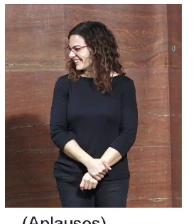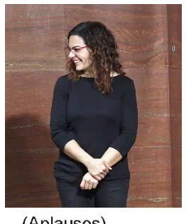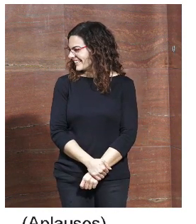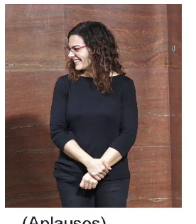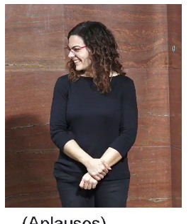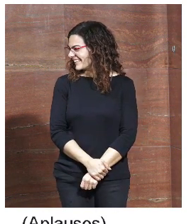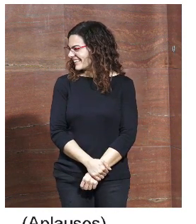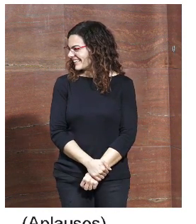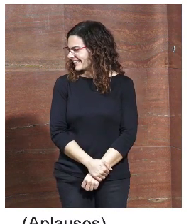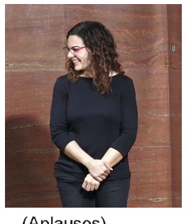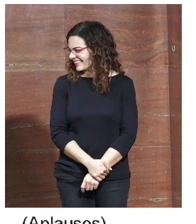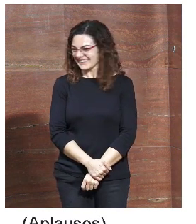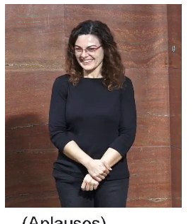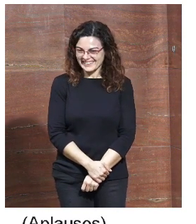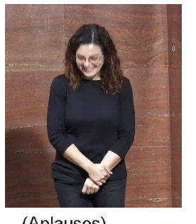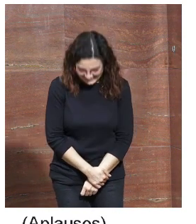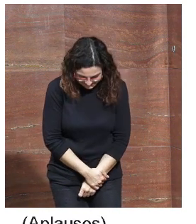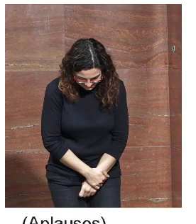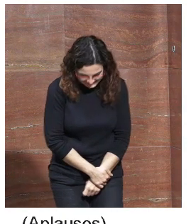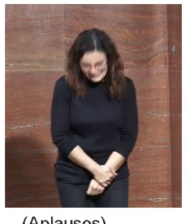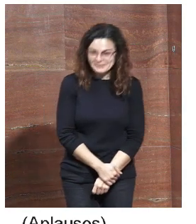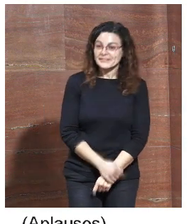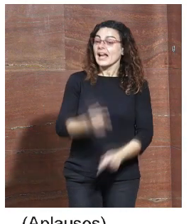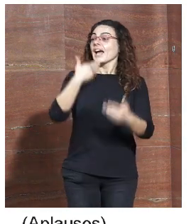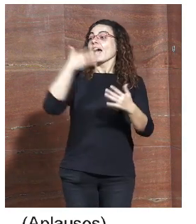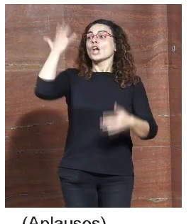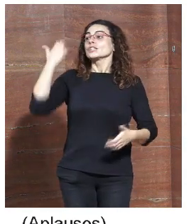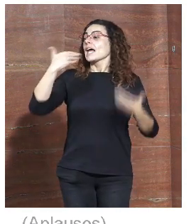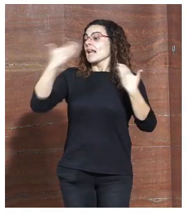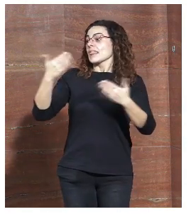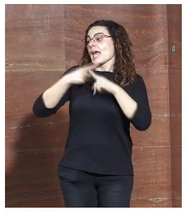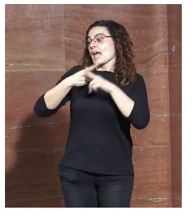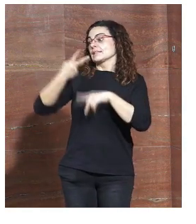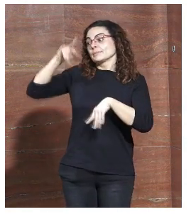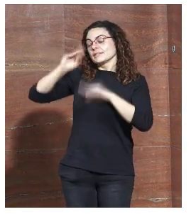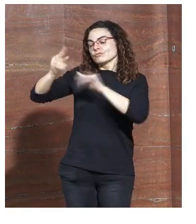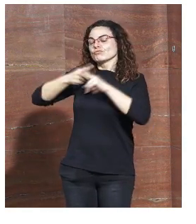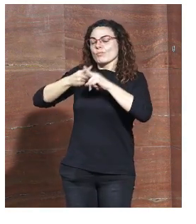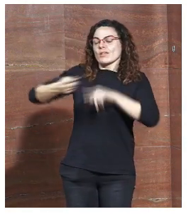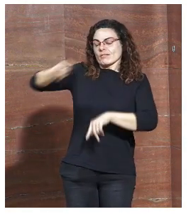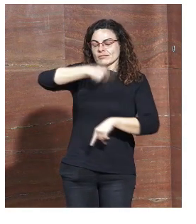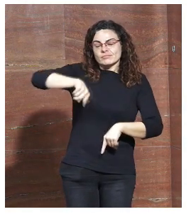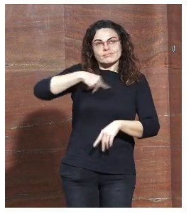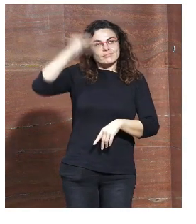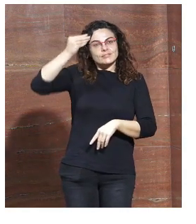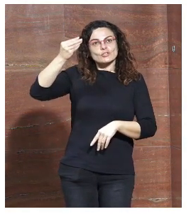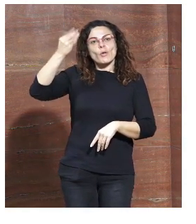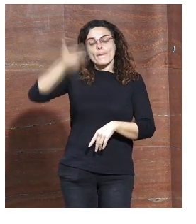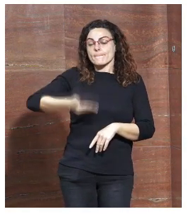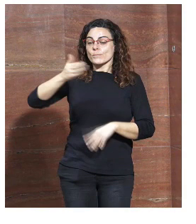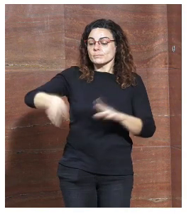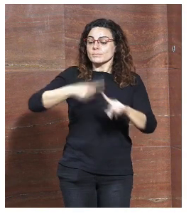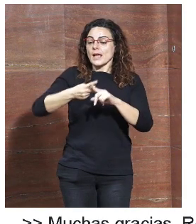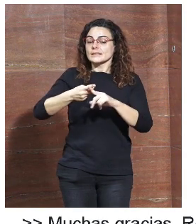Muchas gracias, Rosana, por compartir tu experiencia con todos nosotros. Creo que ha sido muy enriquecedor y nos